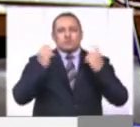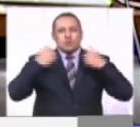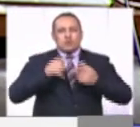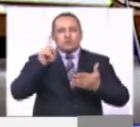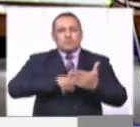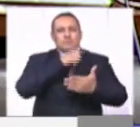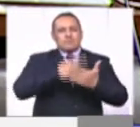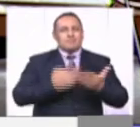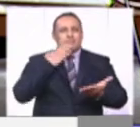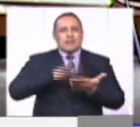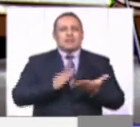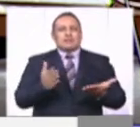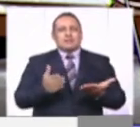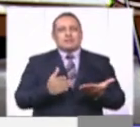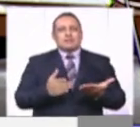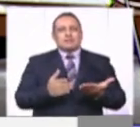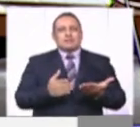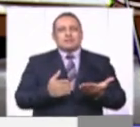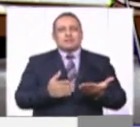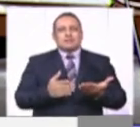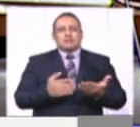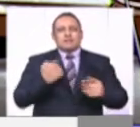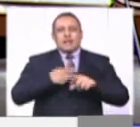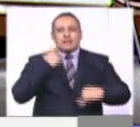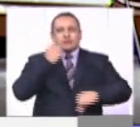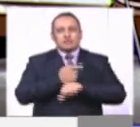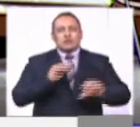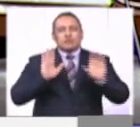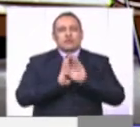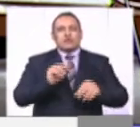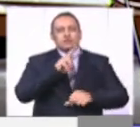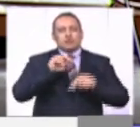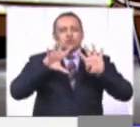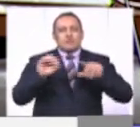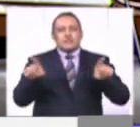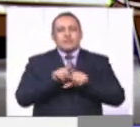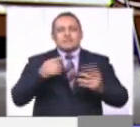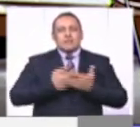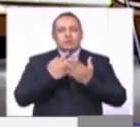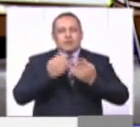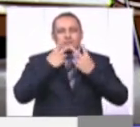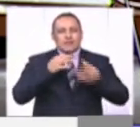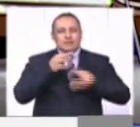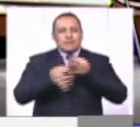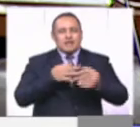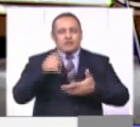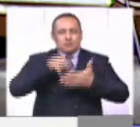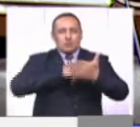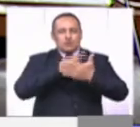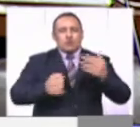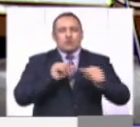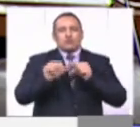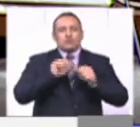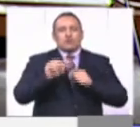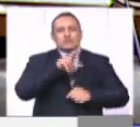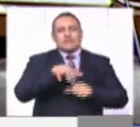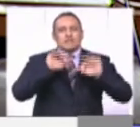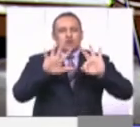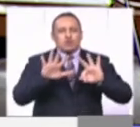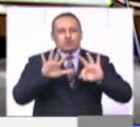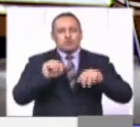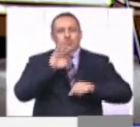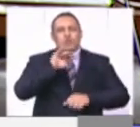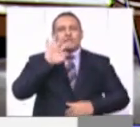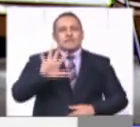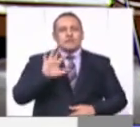contra nuestra patria la denuncia constitucional 290 se fundamenta en las infracciones constitucionales los artículos 38